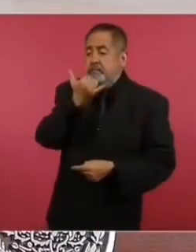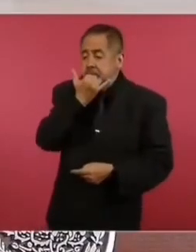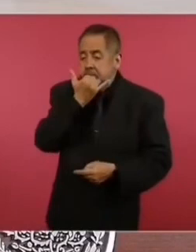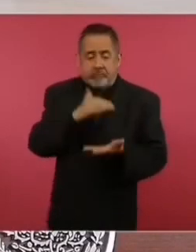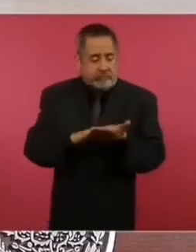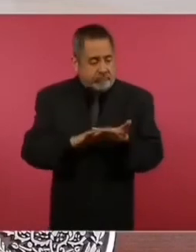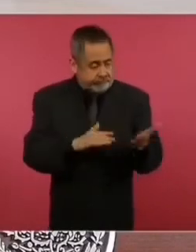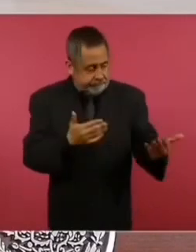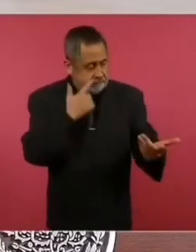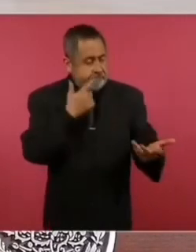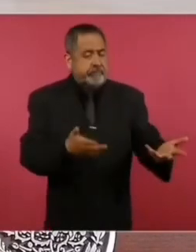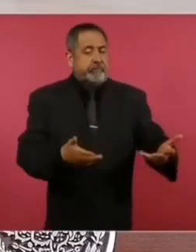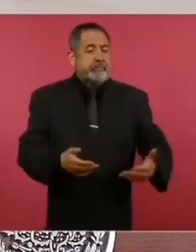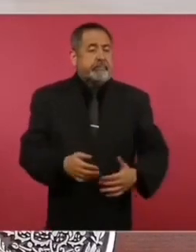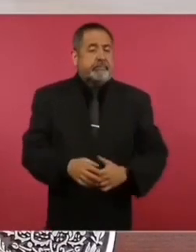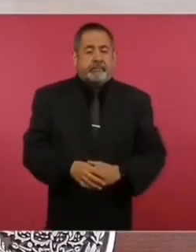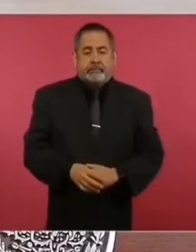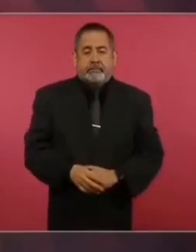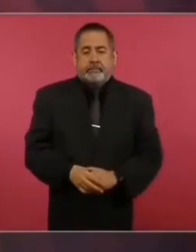Times.